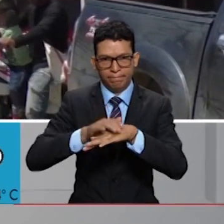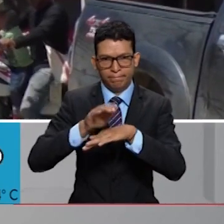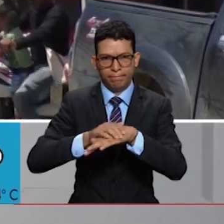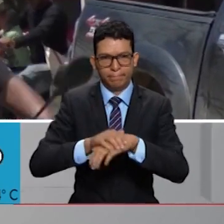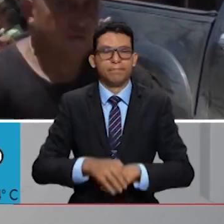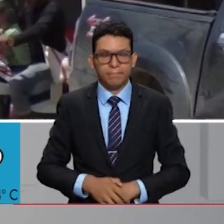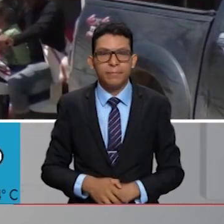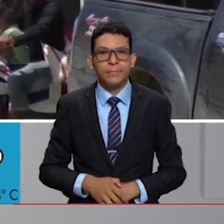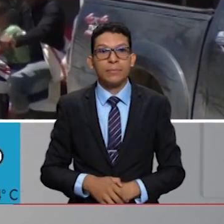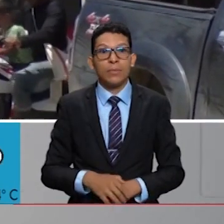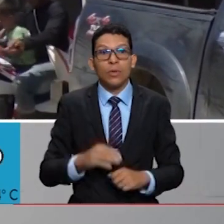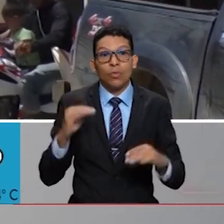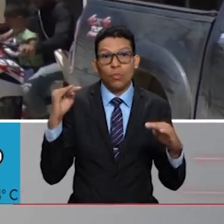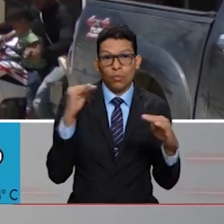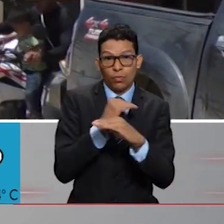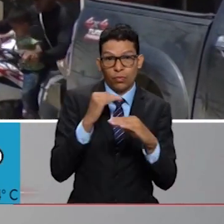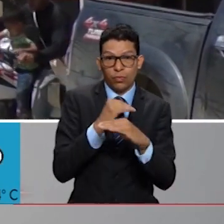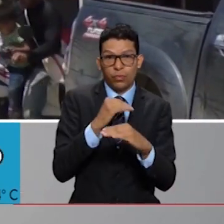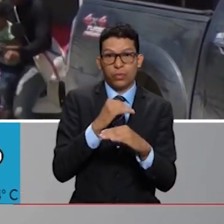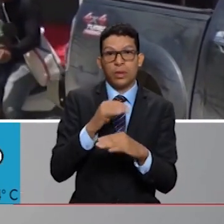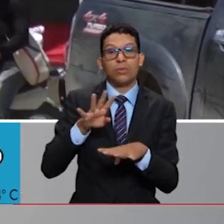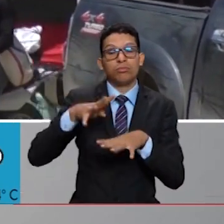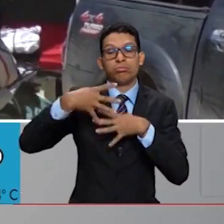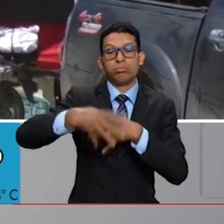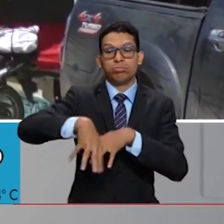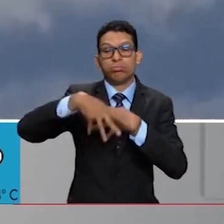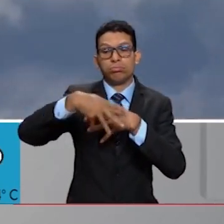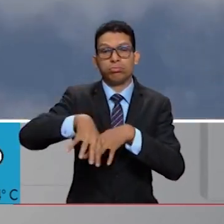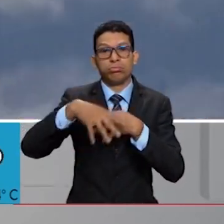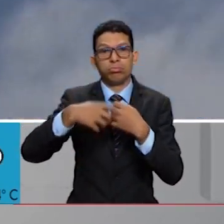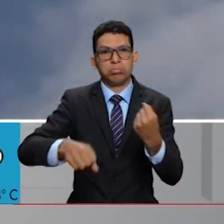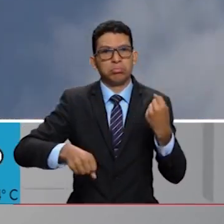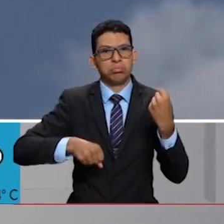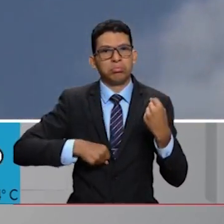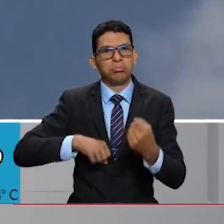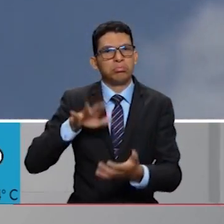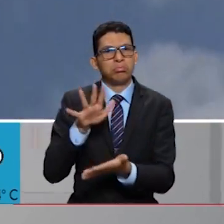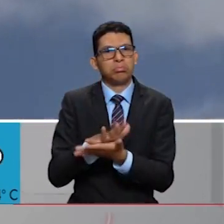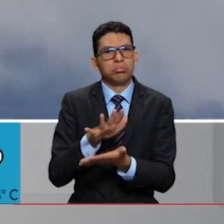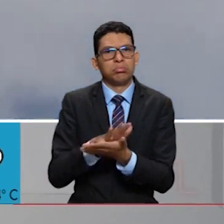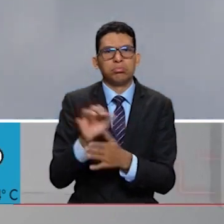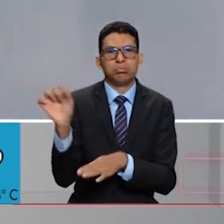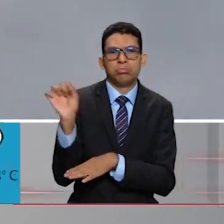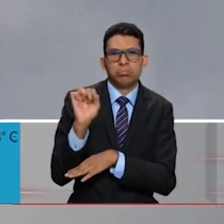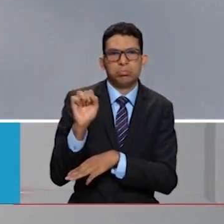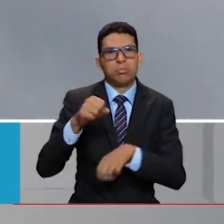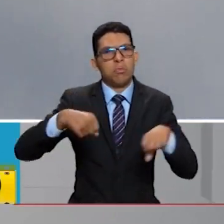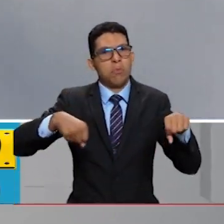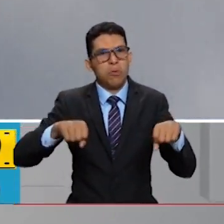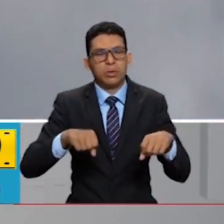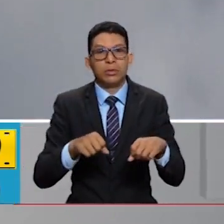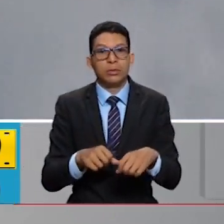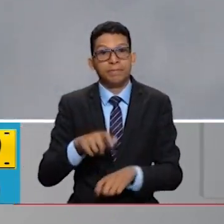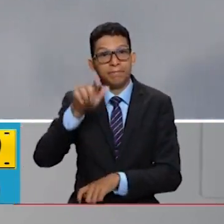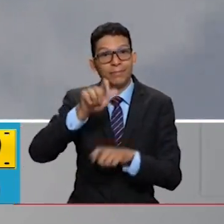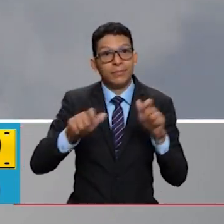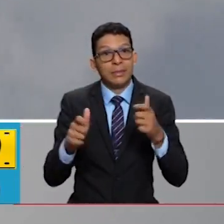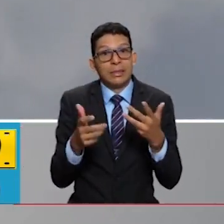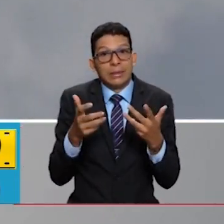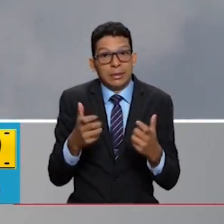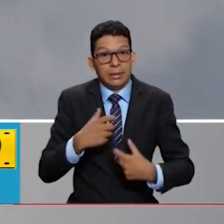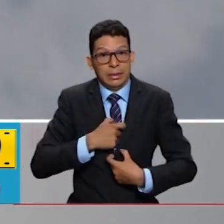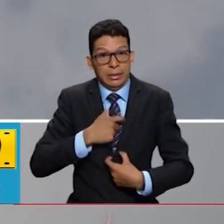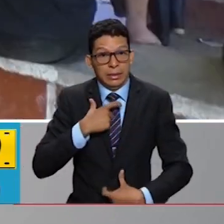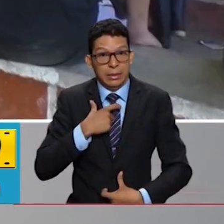Pues por las vías integrantes de estas guerrillas transitan con tranquilidad a bordo de vehículos Aunque la esperanza de la población civil